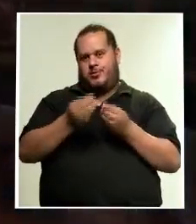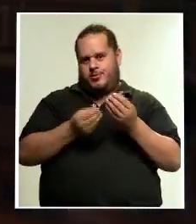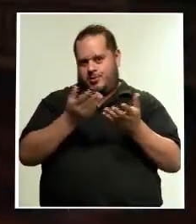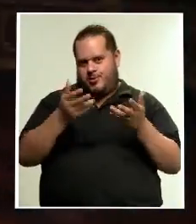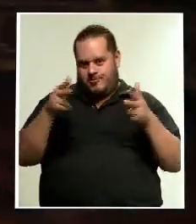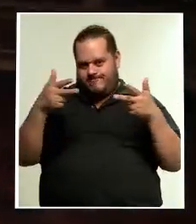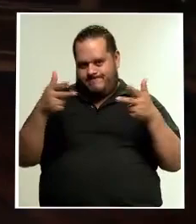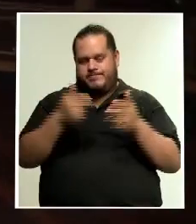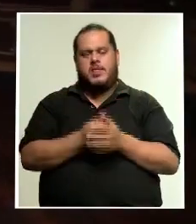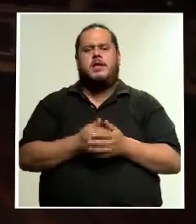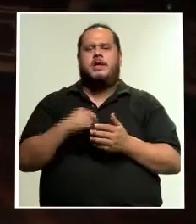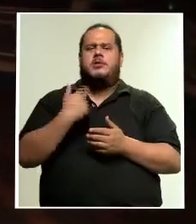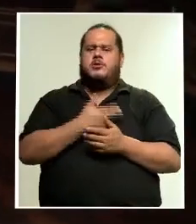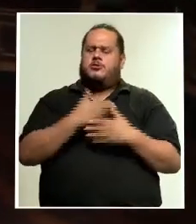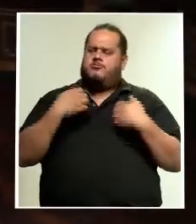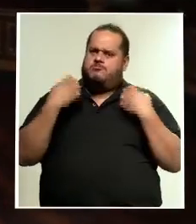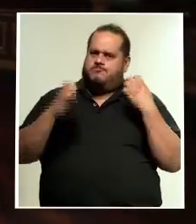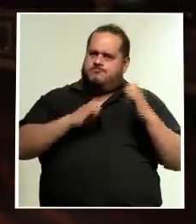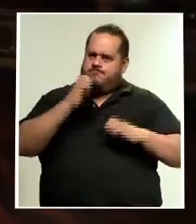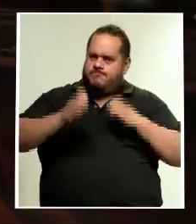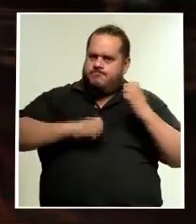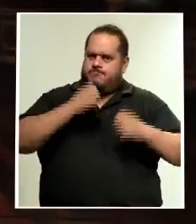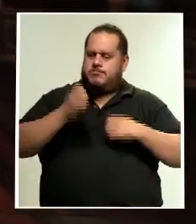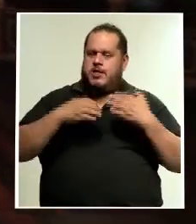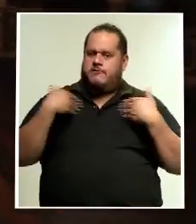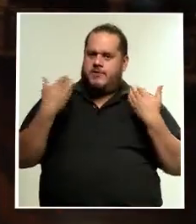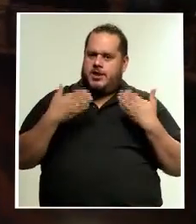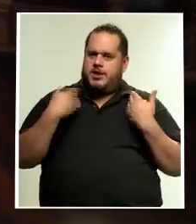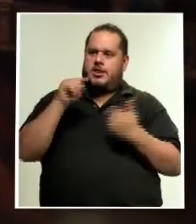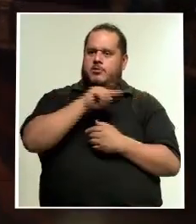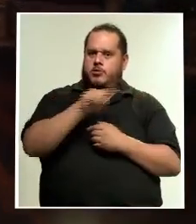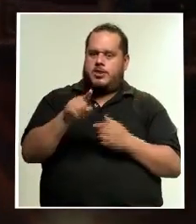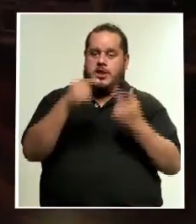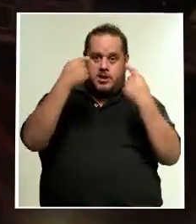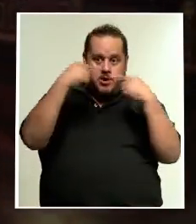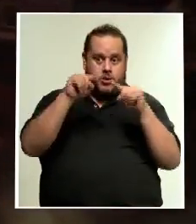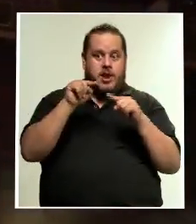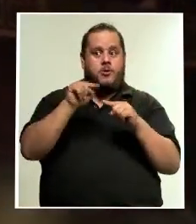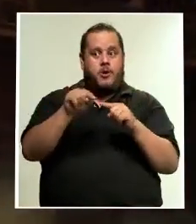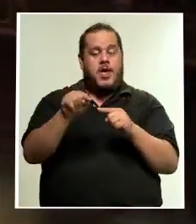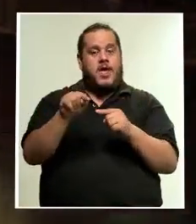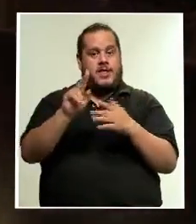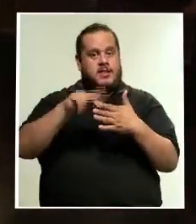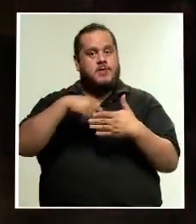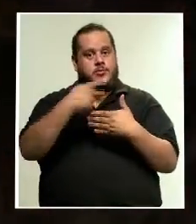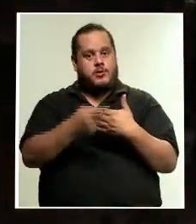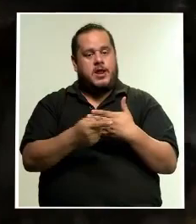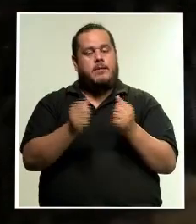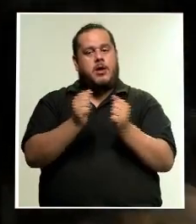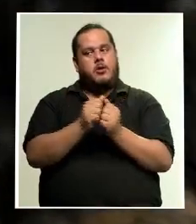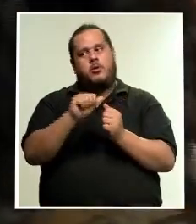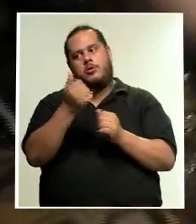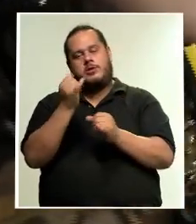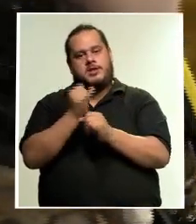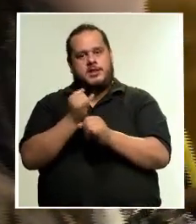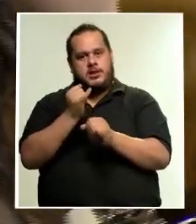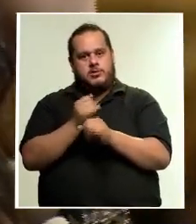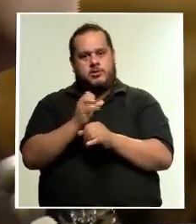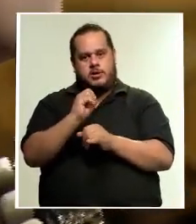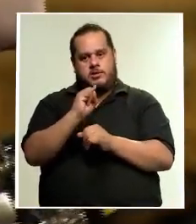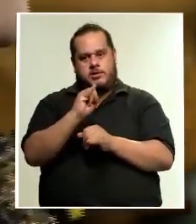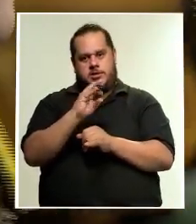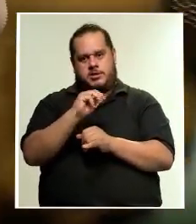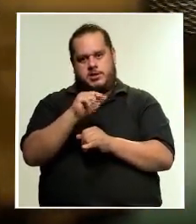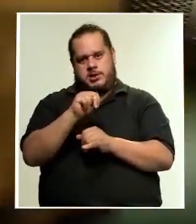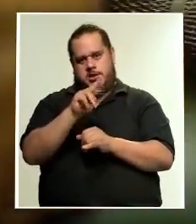muy orgullosos también de ustedes que lograron esta importante producción del CINART en conjunto con otras instituciones y muy importante que es